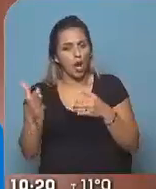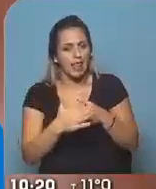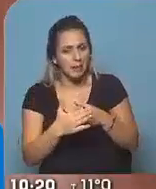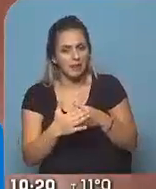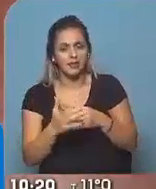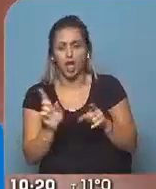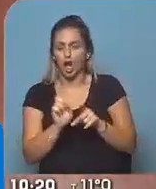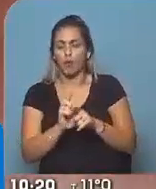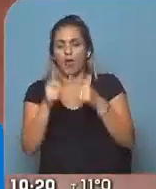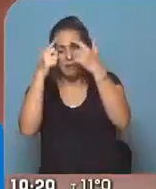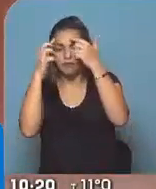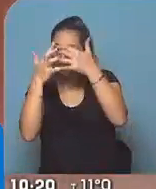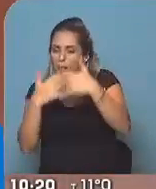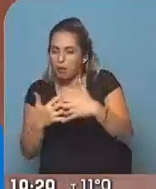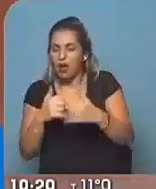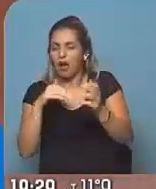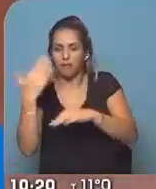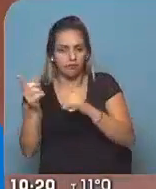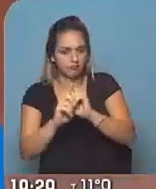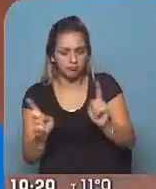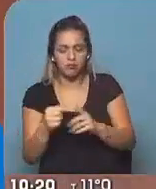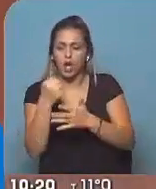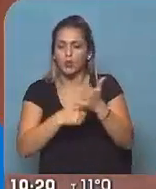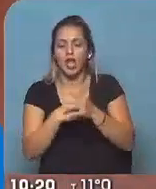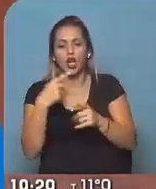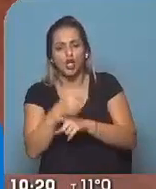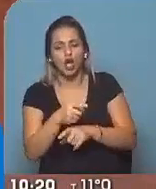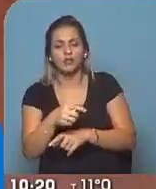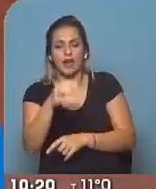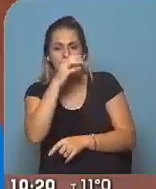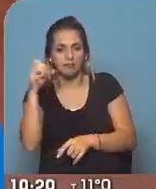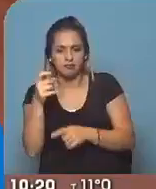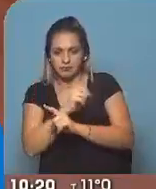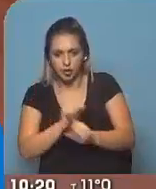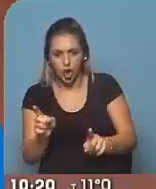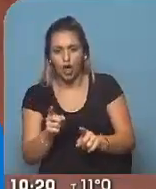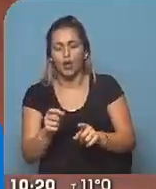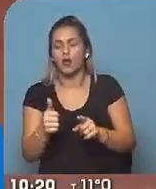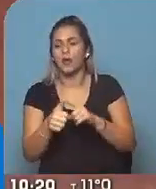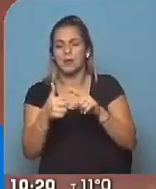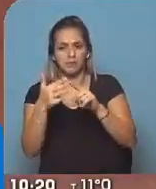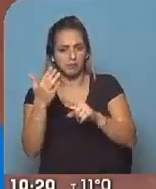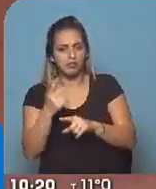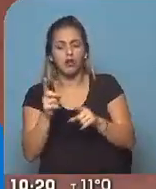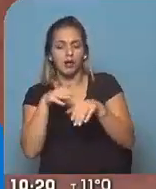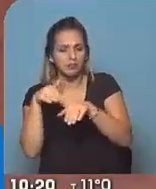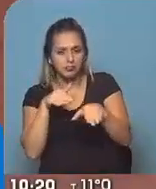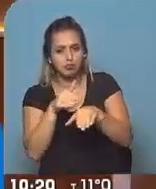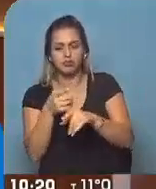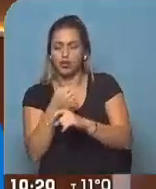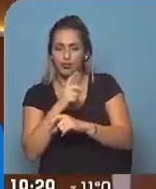ni inteligencia interior, no pueden luchar contra el narcotráfico, no pueden hacer persecución de